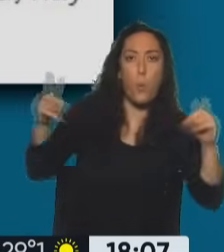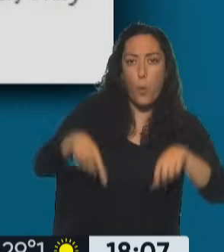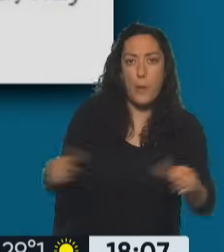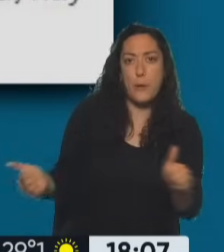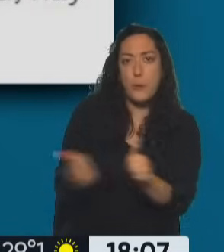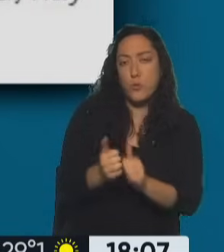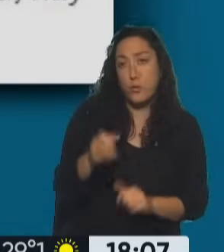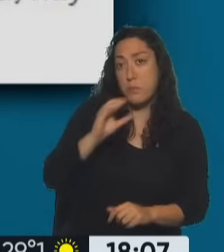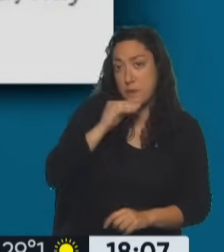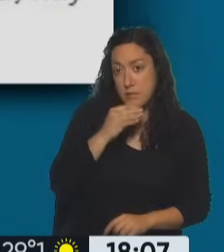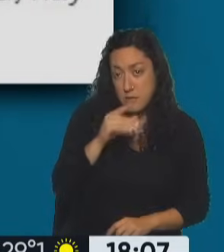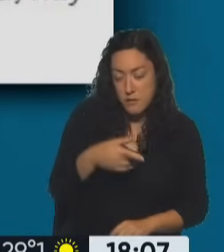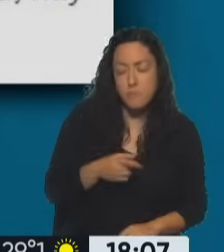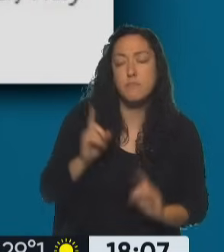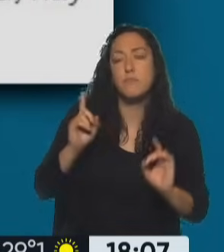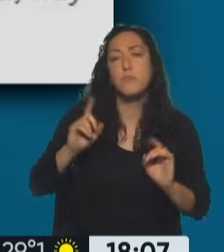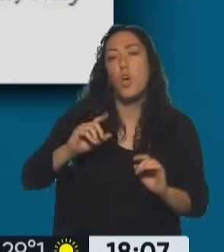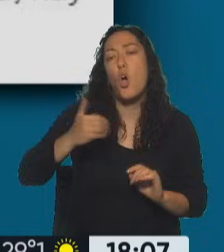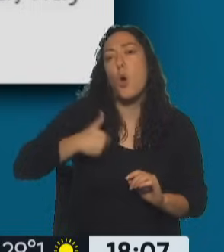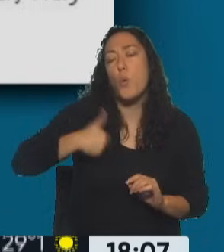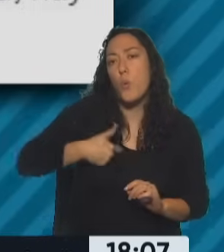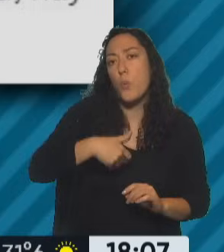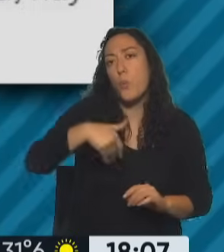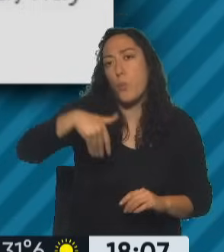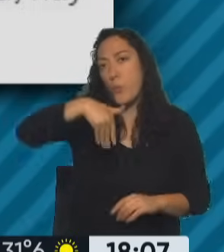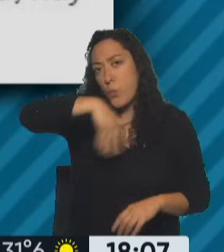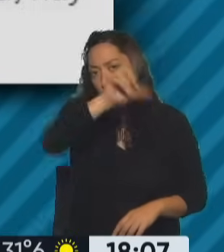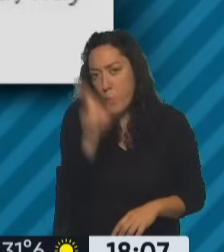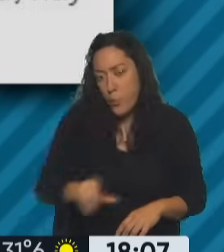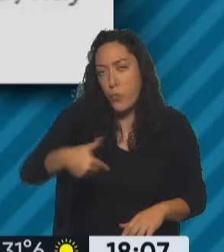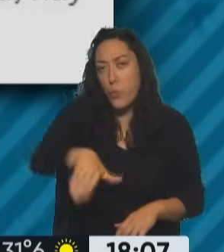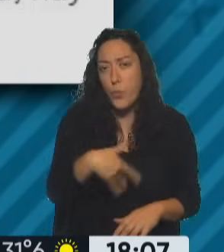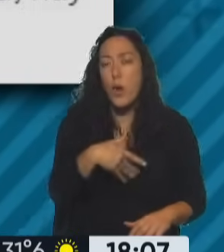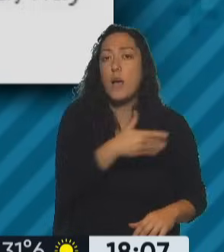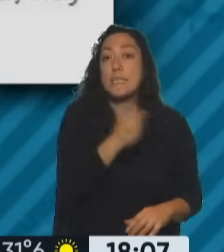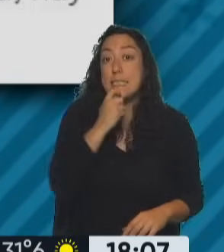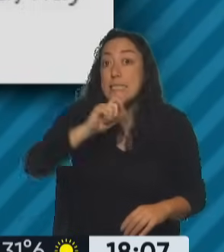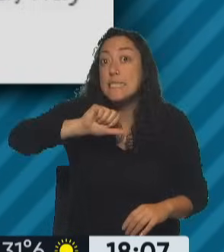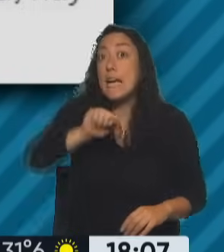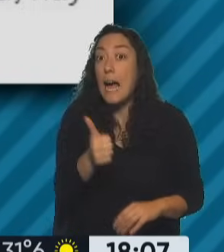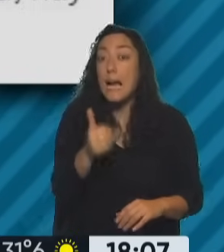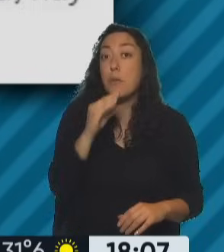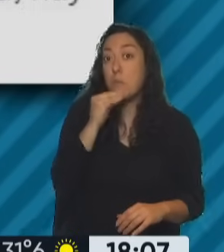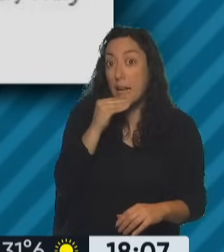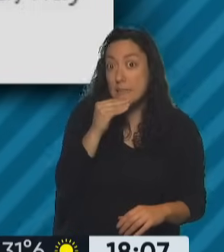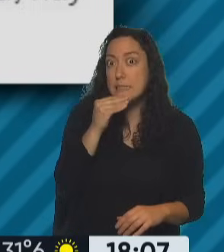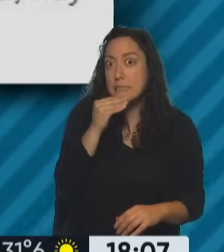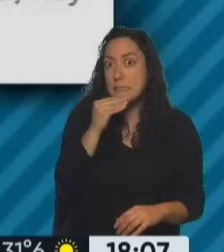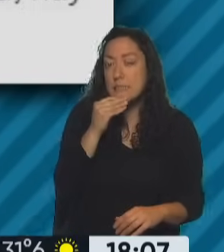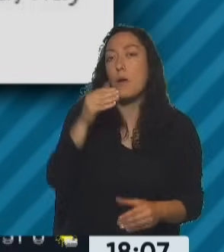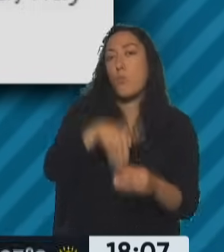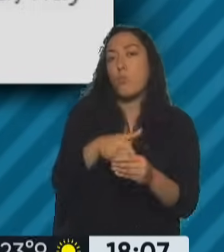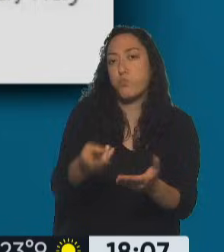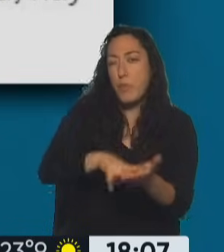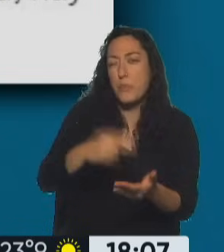esta convocatoria a un gobierno de unidad nacional en caso de que Massa gane el balotaje del 19 de noviembre.